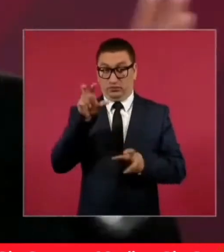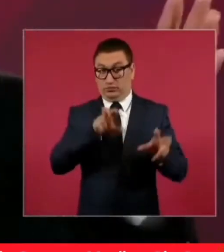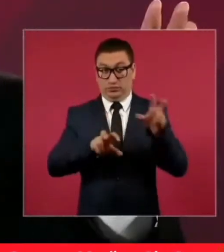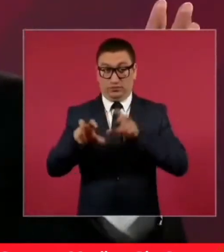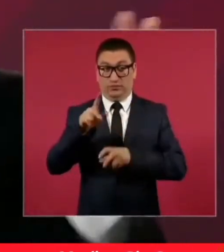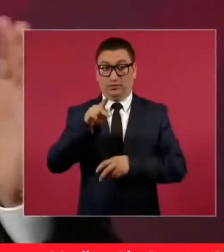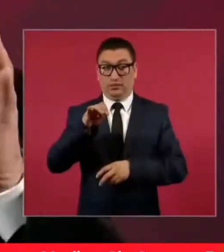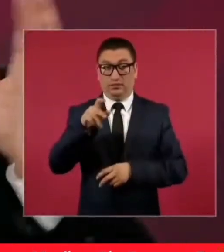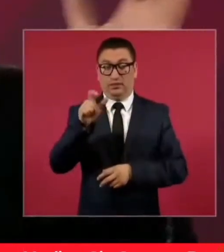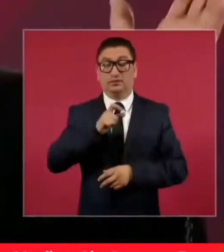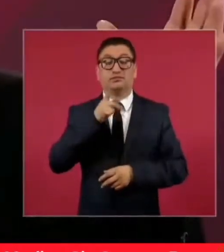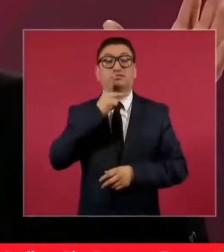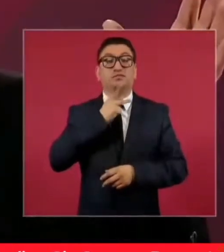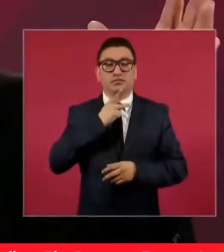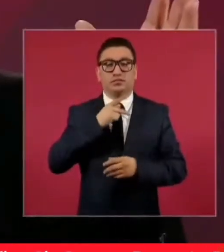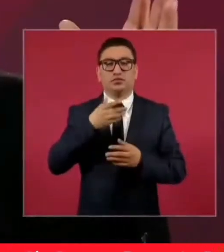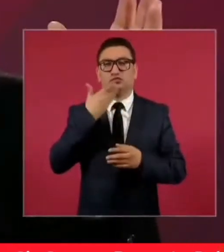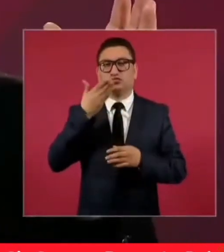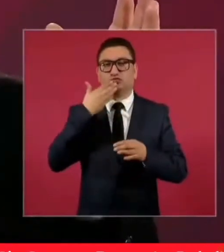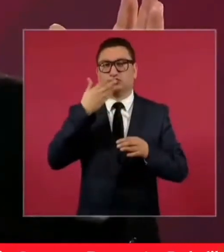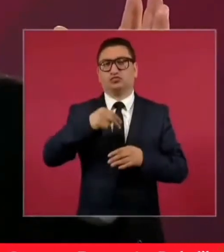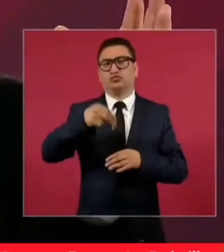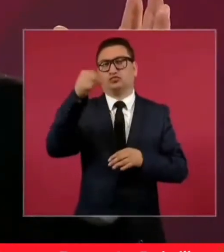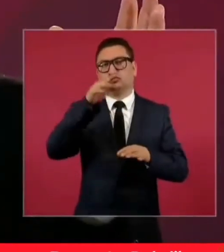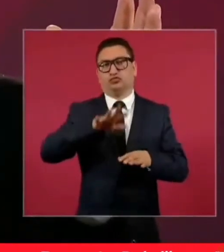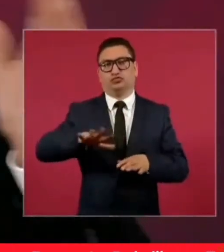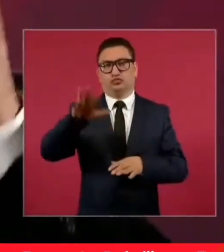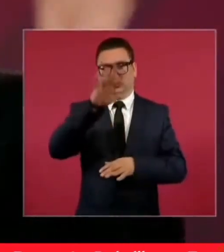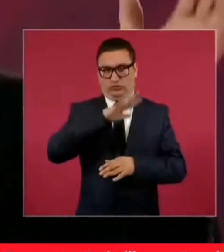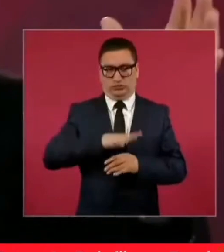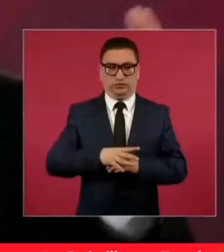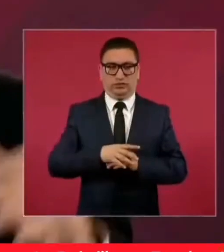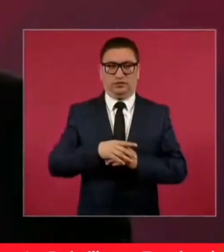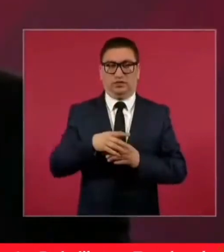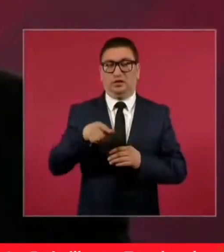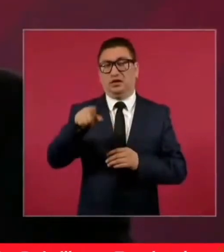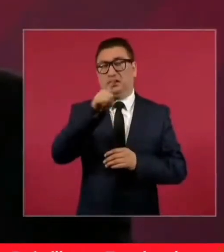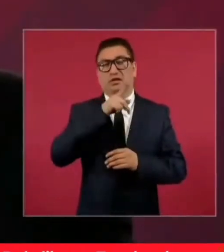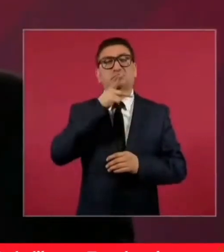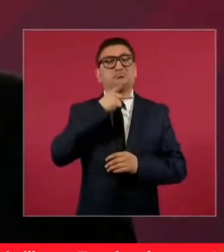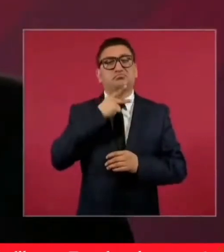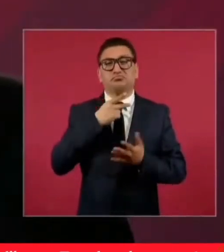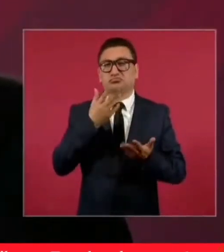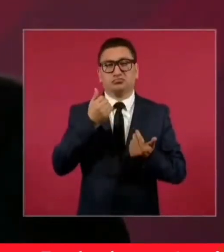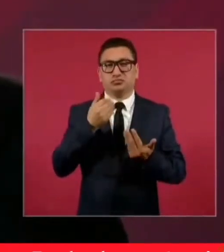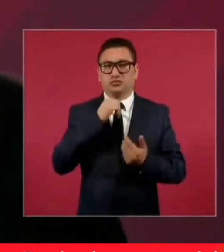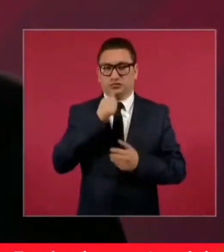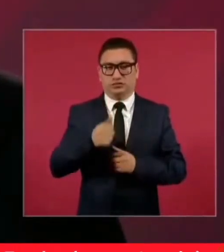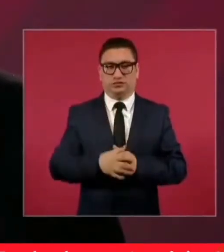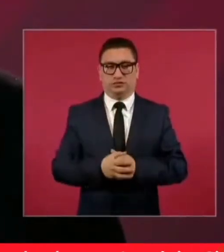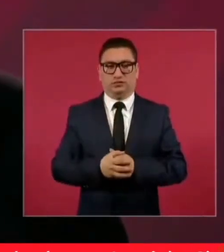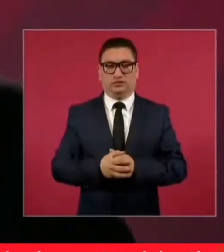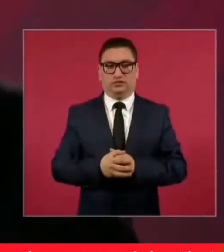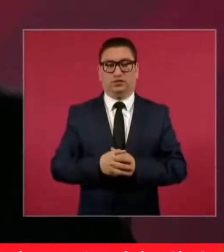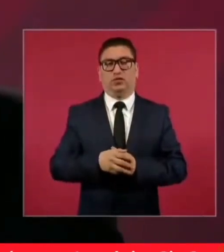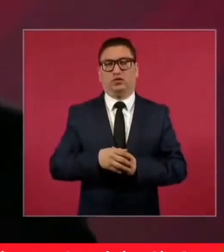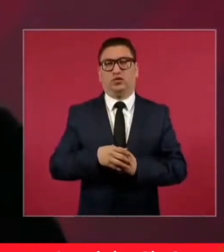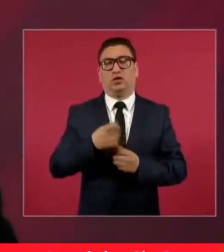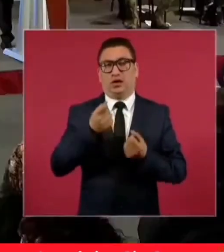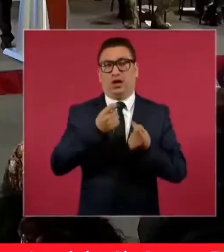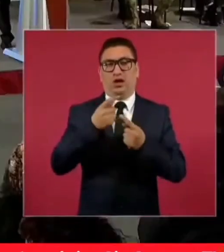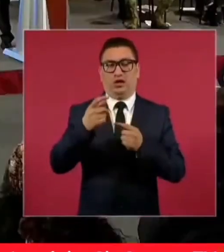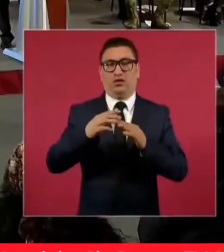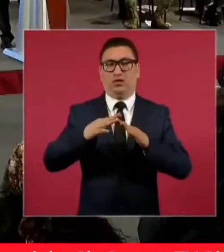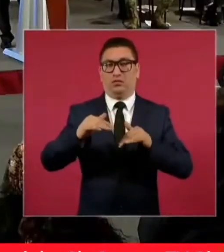Pemex la destinaban al norte, donde no hay petróleo, o donde sí hay en aguas